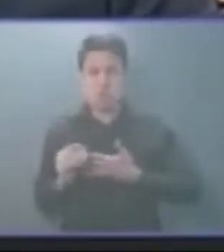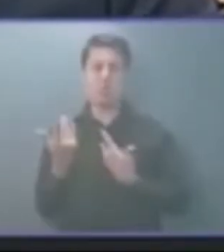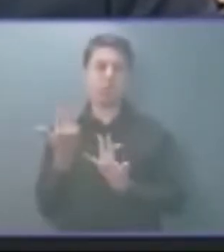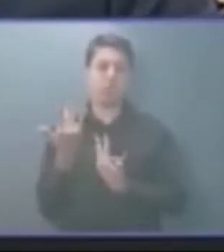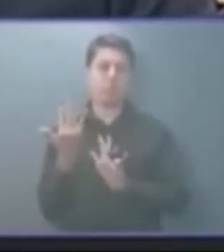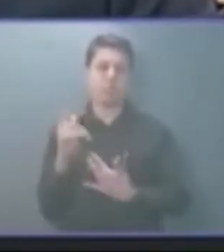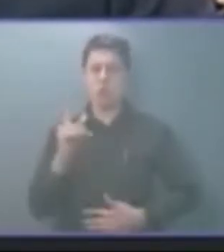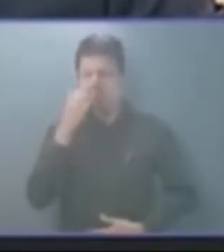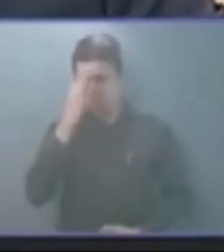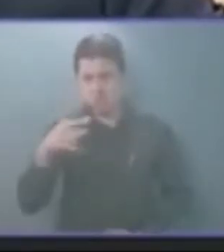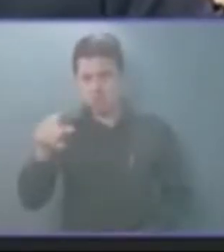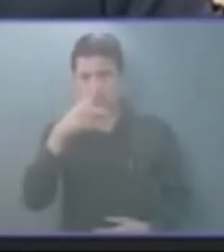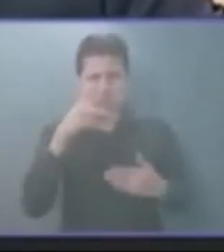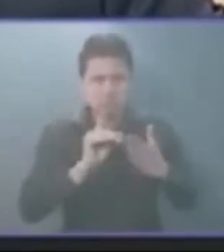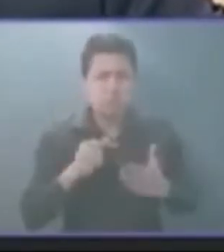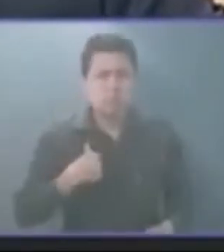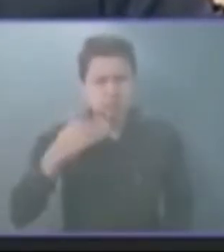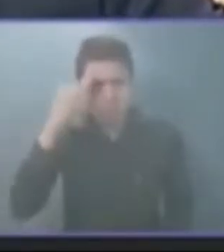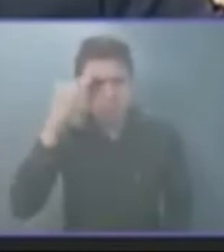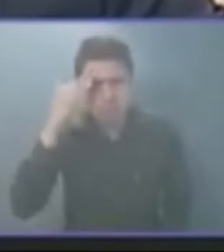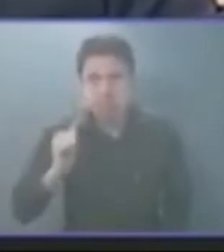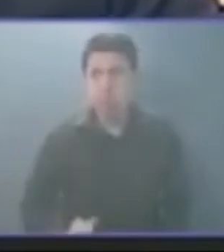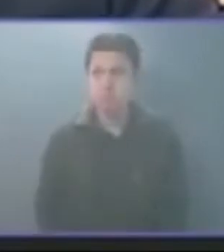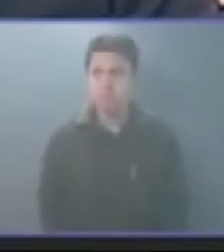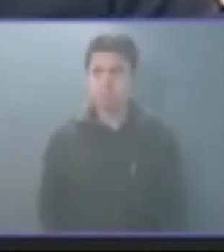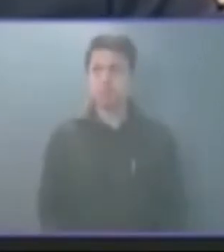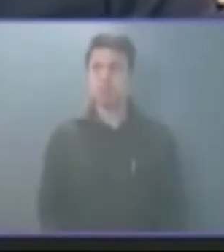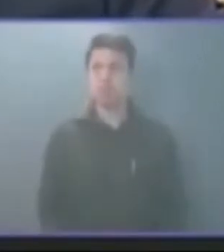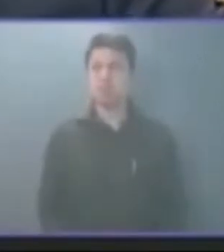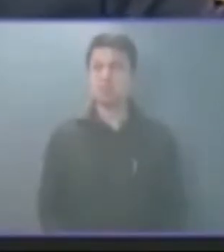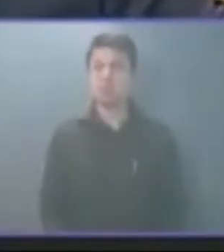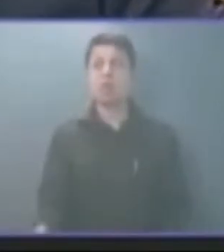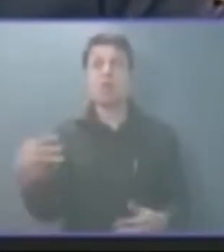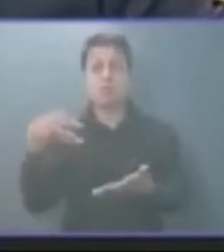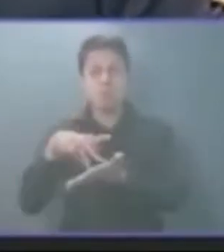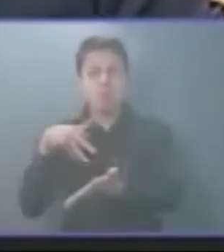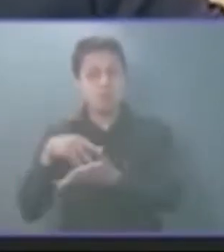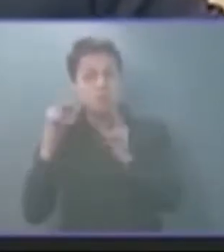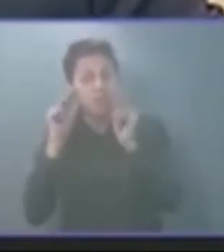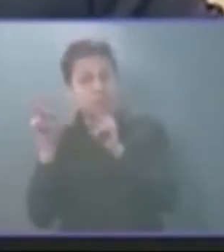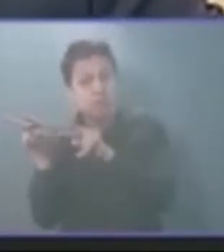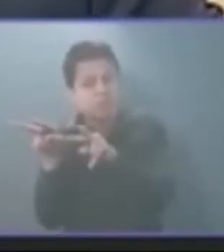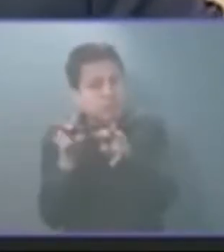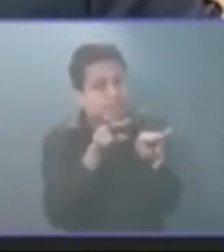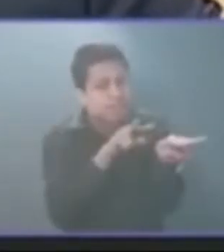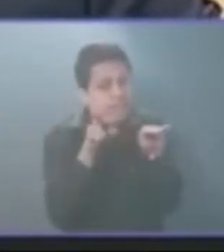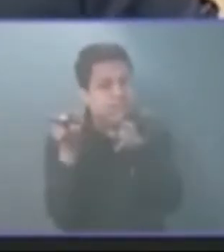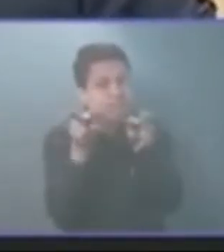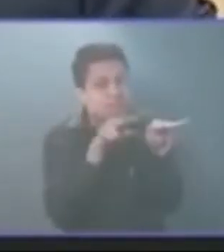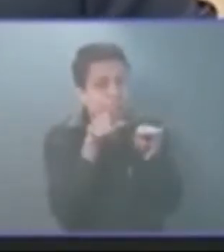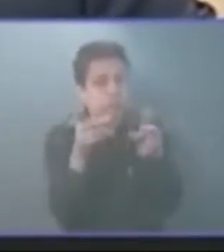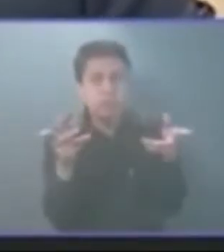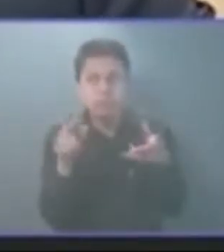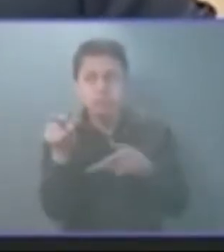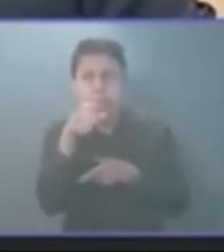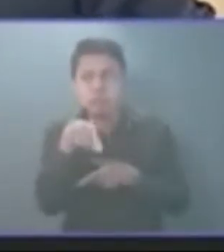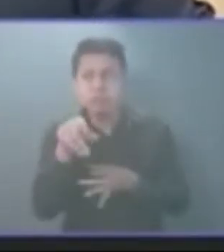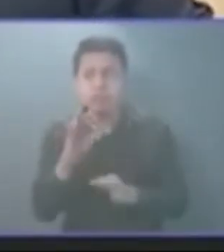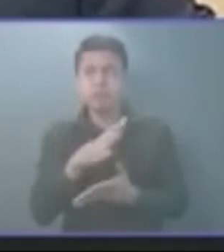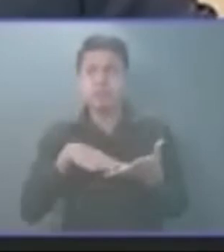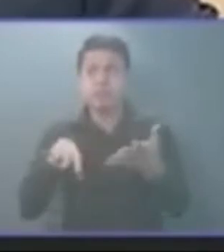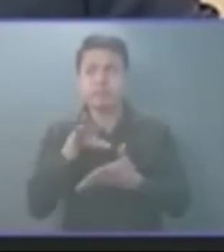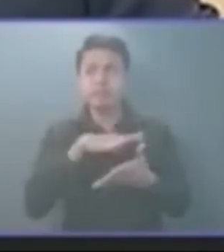No crean, colegas diputados, que no están siendo vistos por la población haciendo ese tipo de